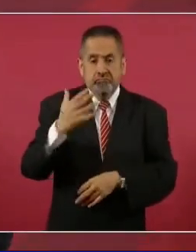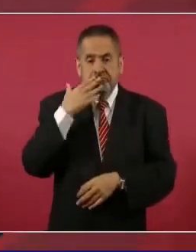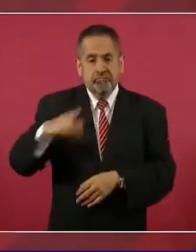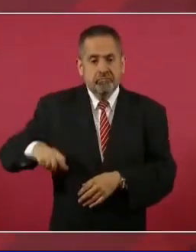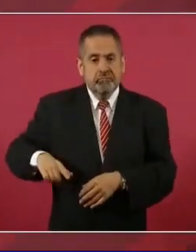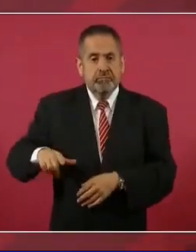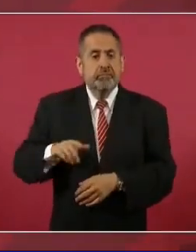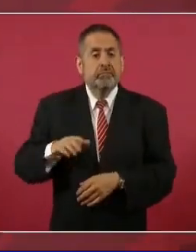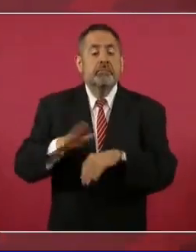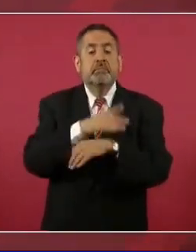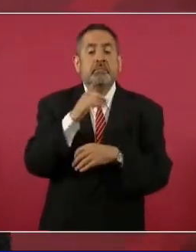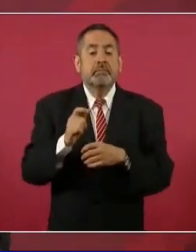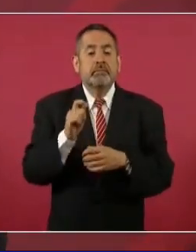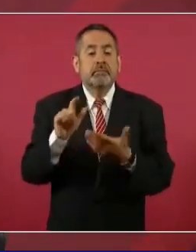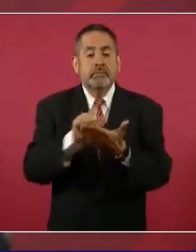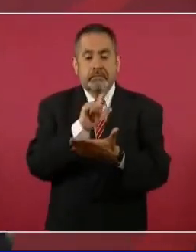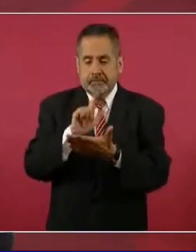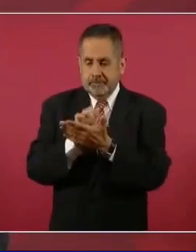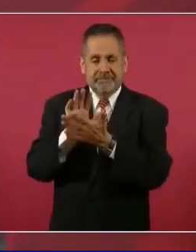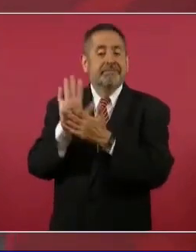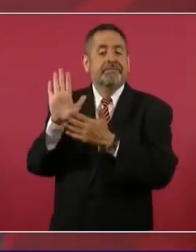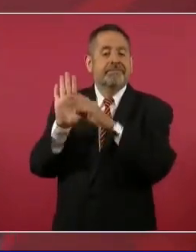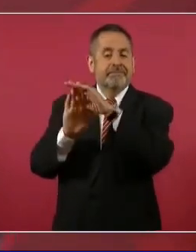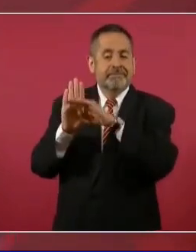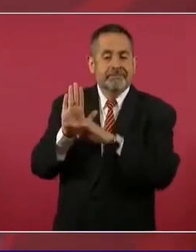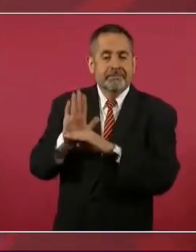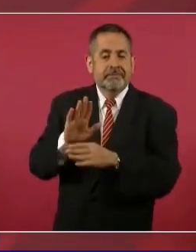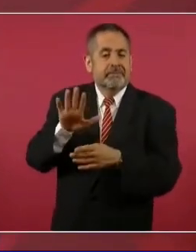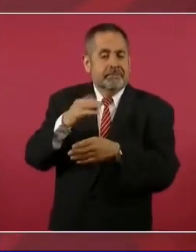porque los que están en el informe